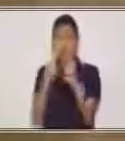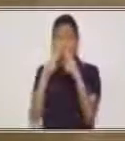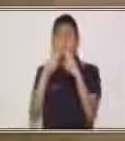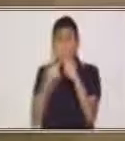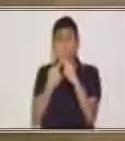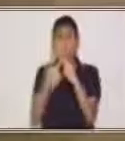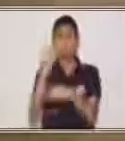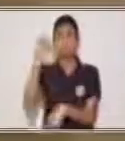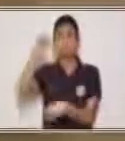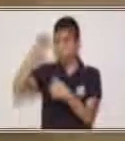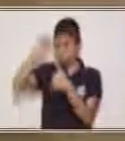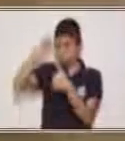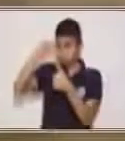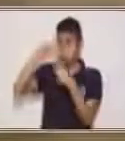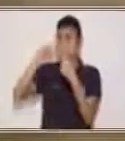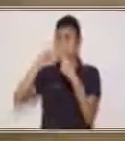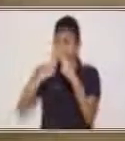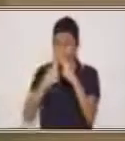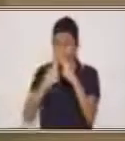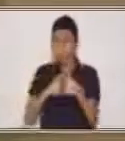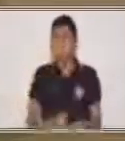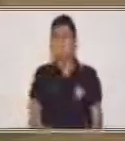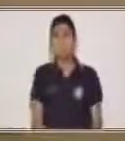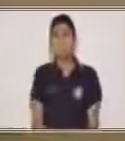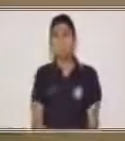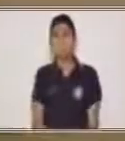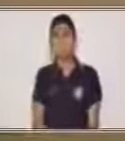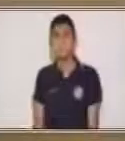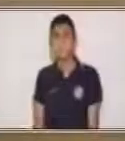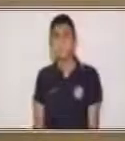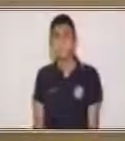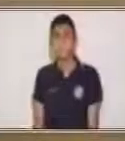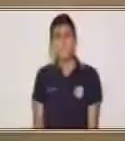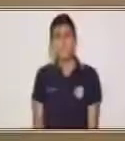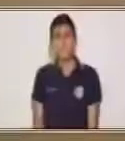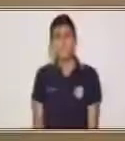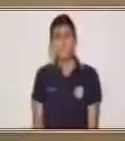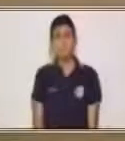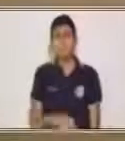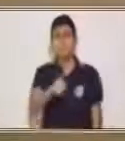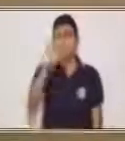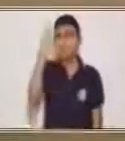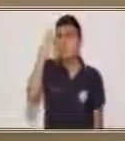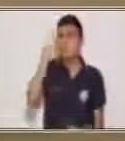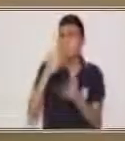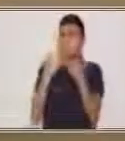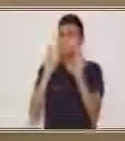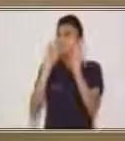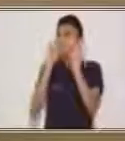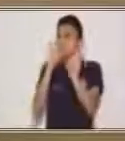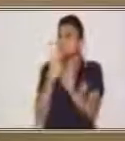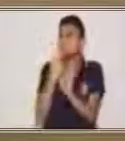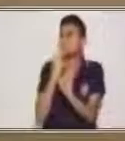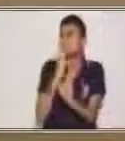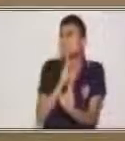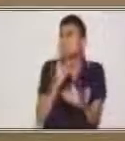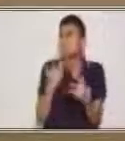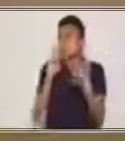formarse. Pausa. Escribe tu primera respuesta. ¿De qué crees que se tratará el texto?